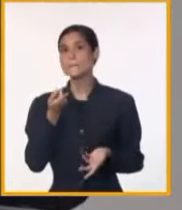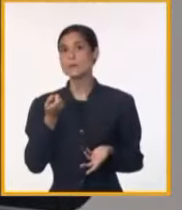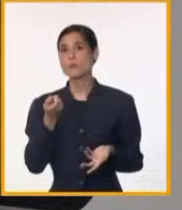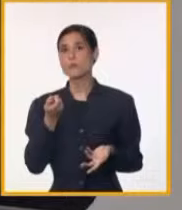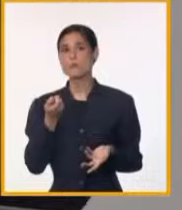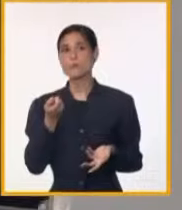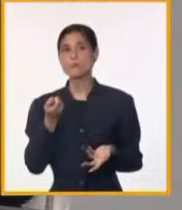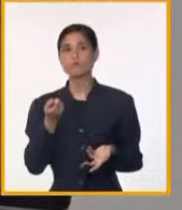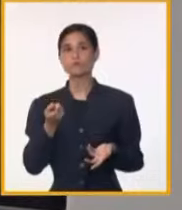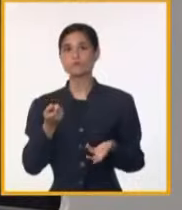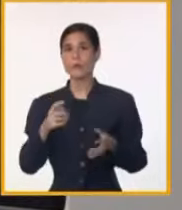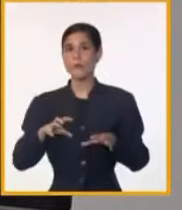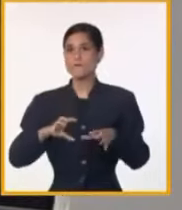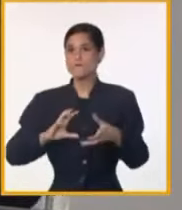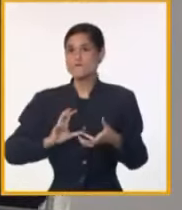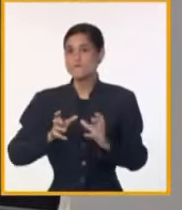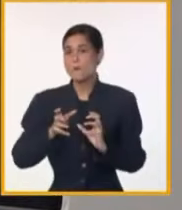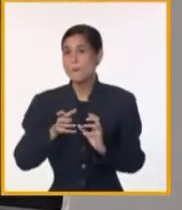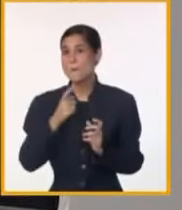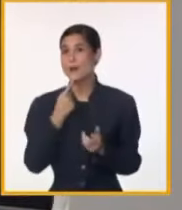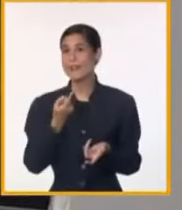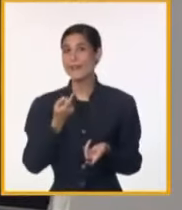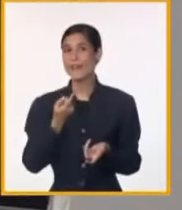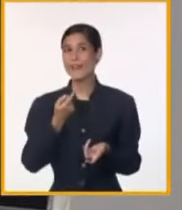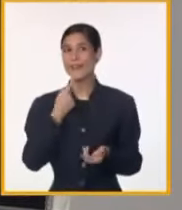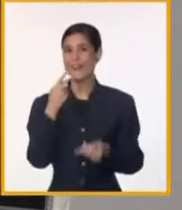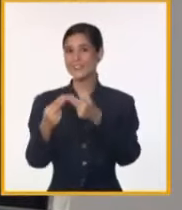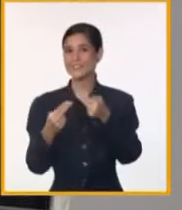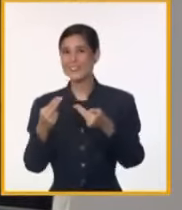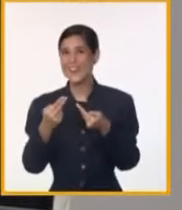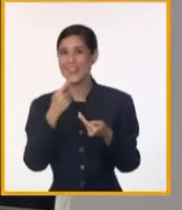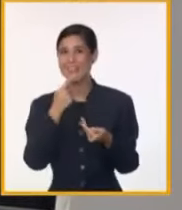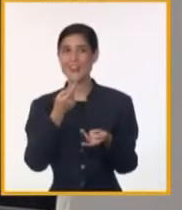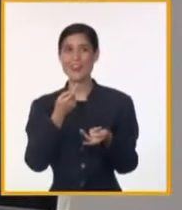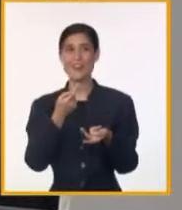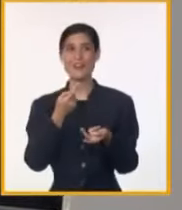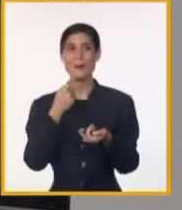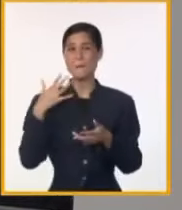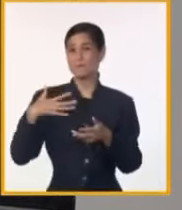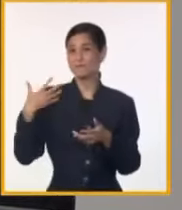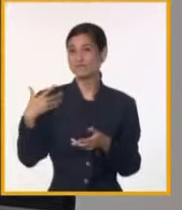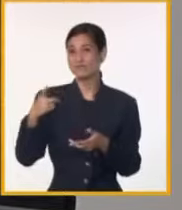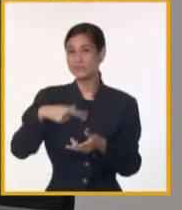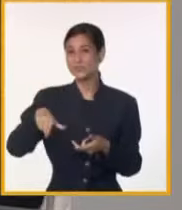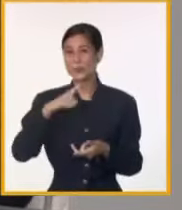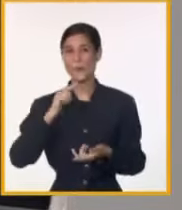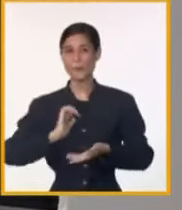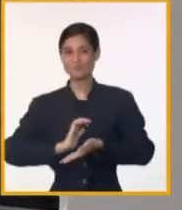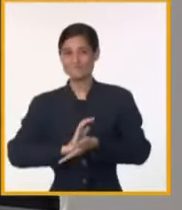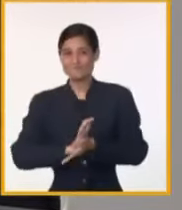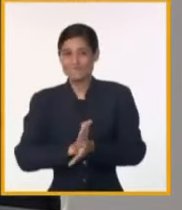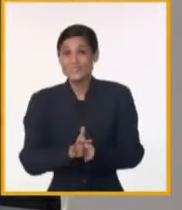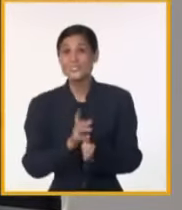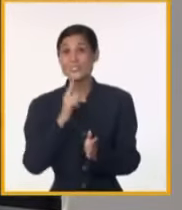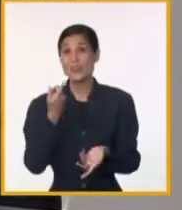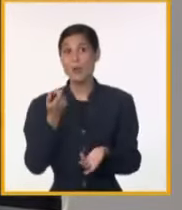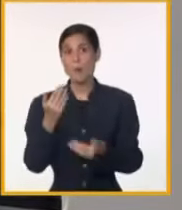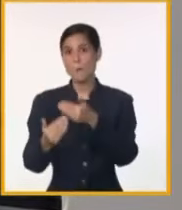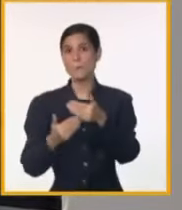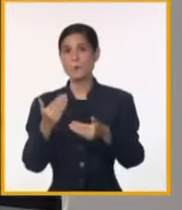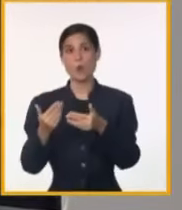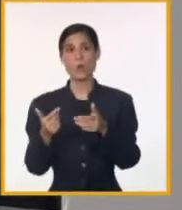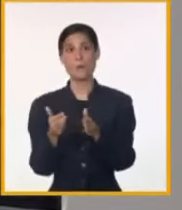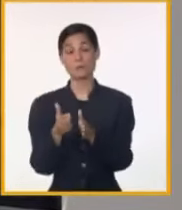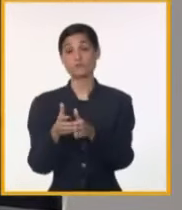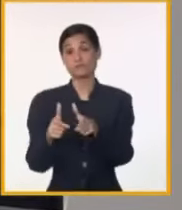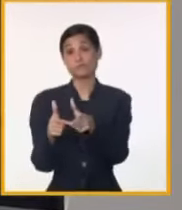que la la explosión la rebelión el el la la la la el tamaño la que